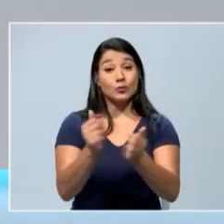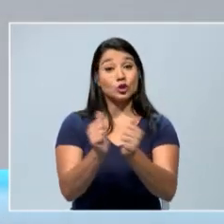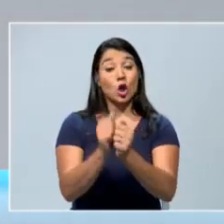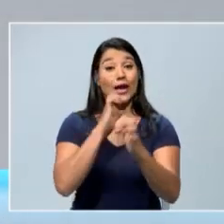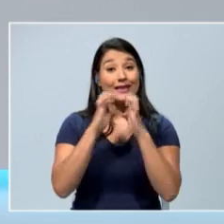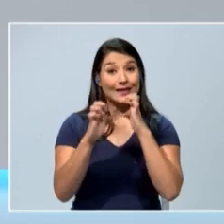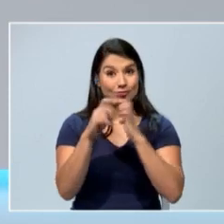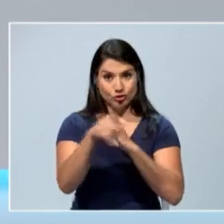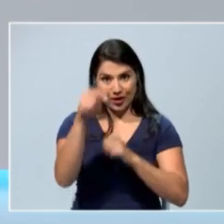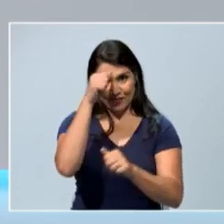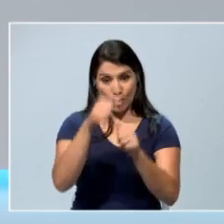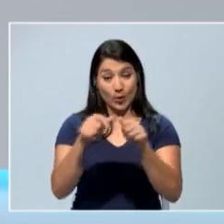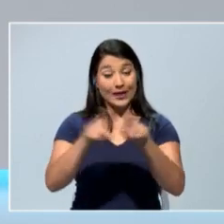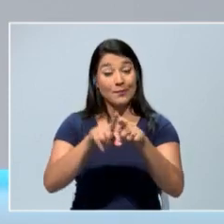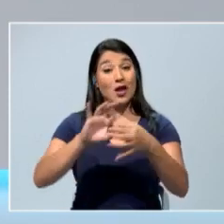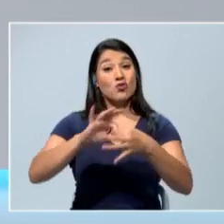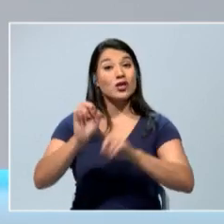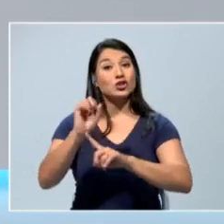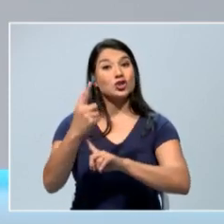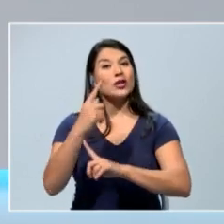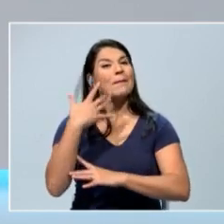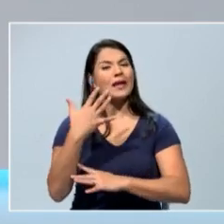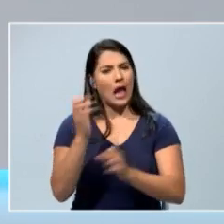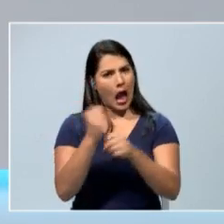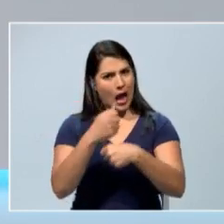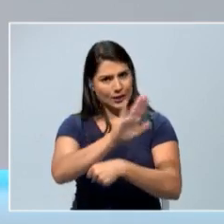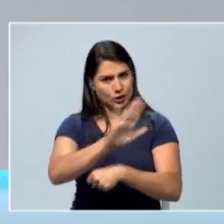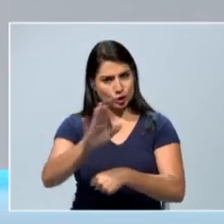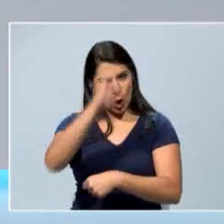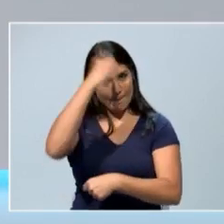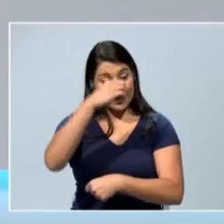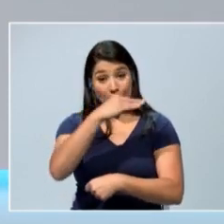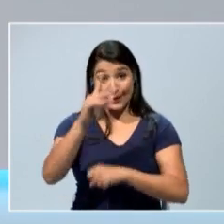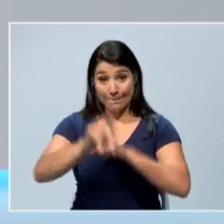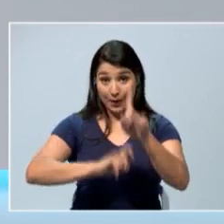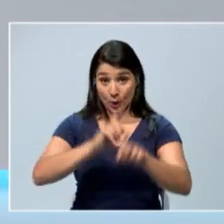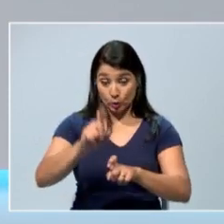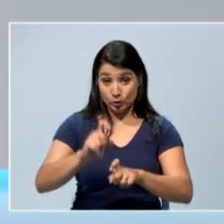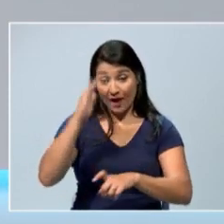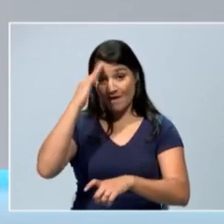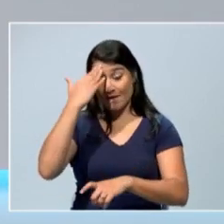entrevista. Recuerde también nuestras redes sociales para que nos haga sus comentarios y consultas.